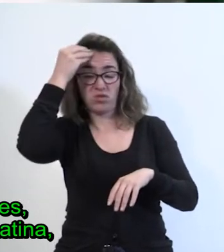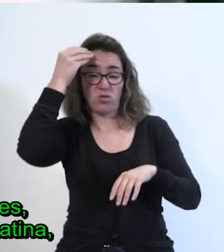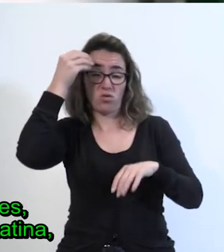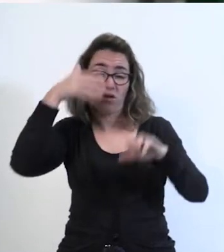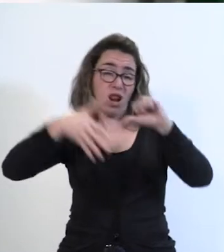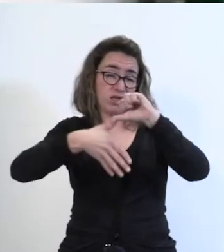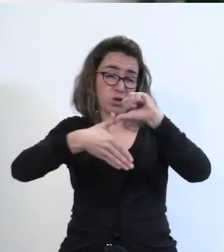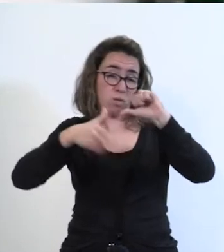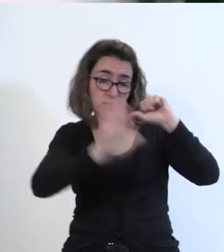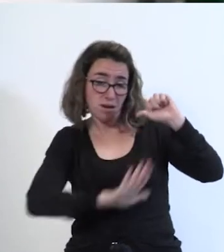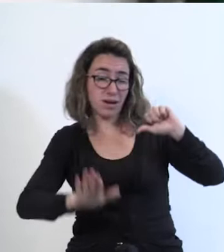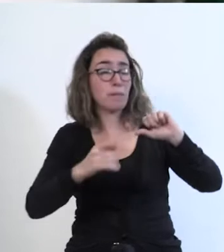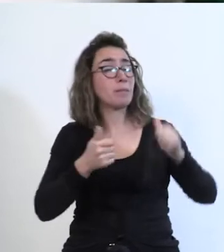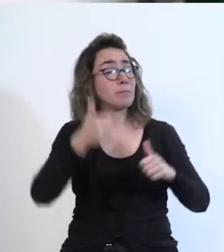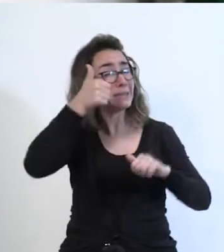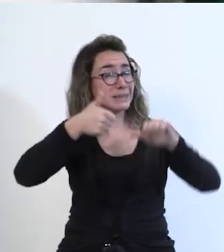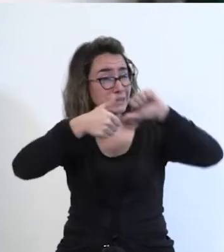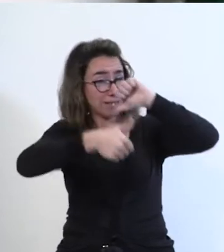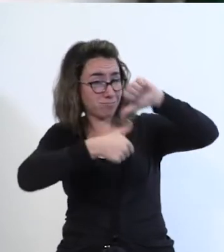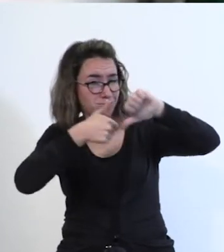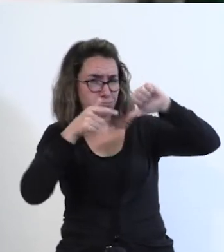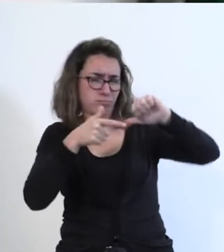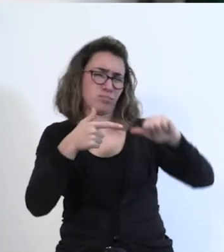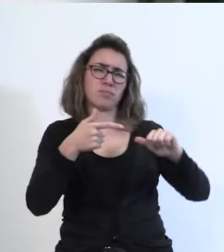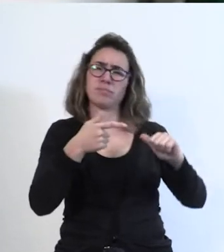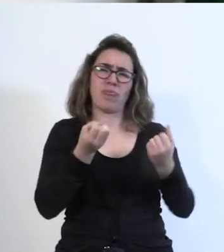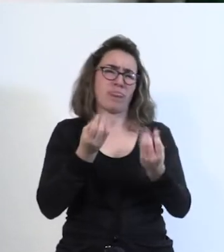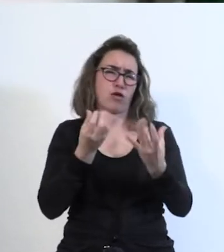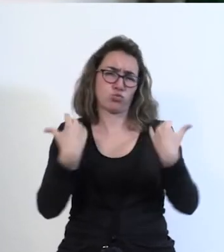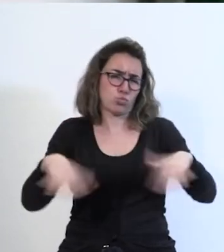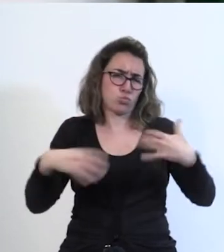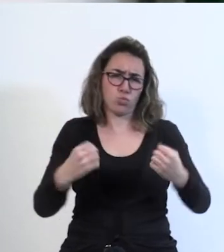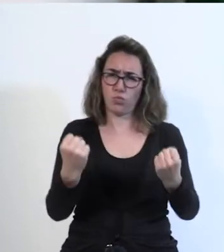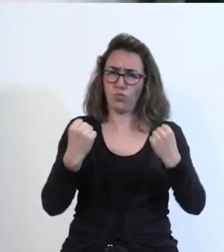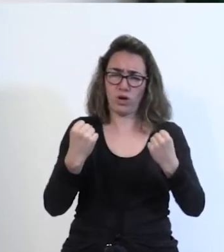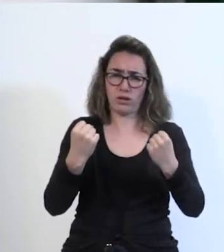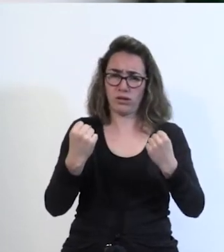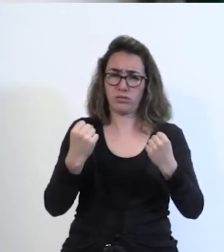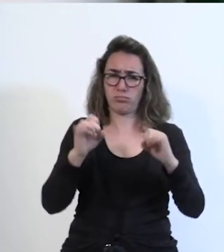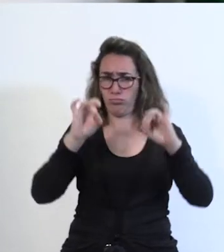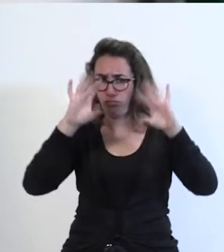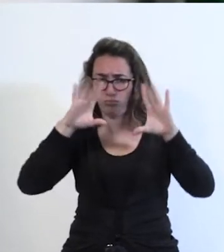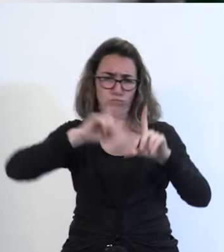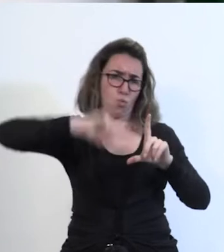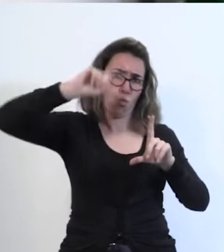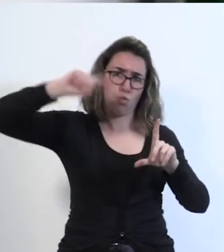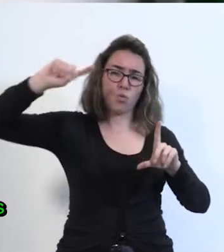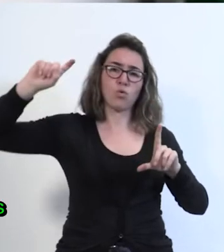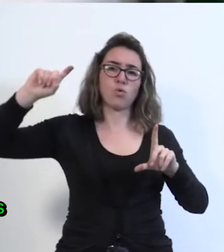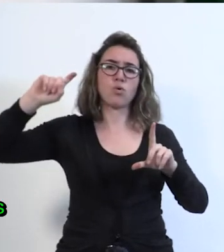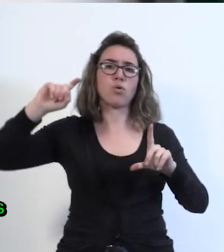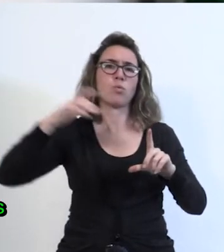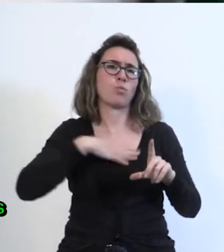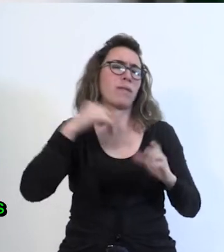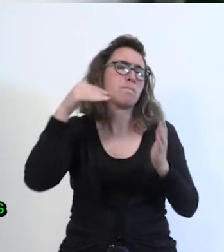América Latina, pero en Centroamérica con datos escandalosos y con mucho subregistro,